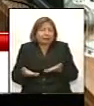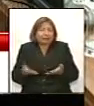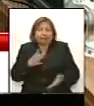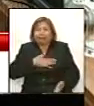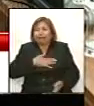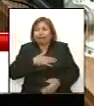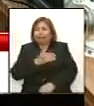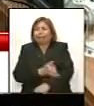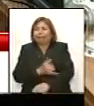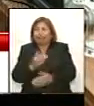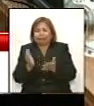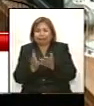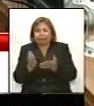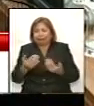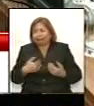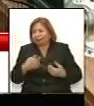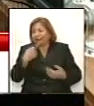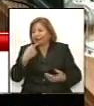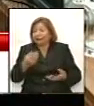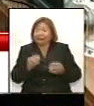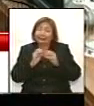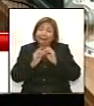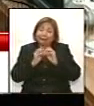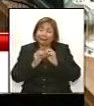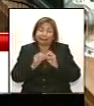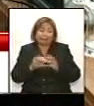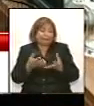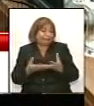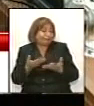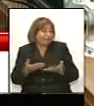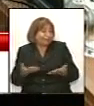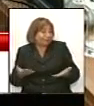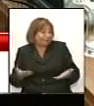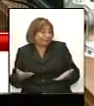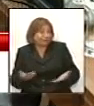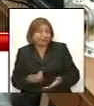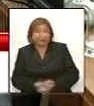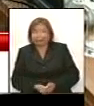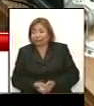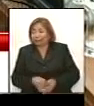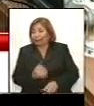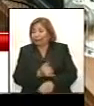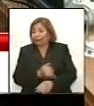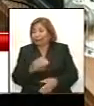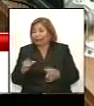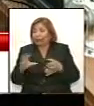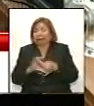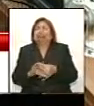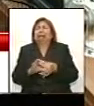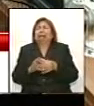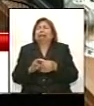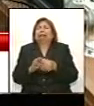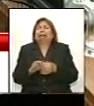veces quisiera darle la solución, pero hay muchas cosas también que como institución